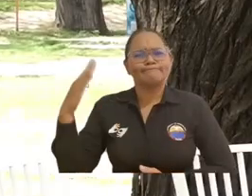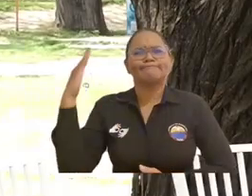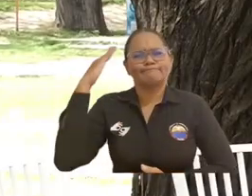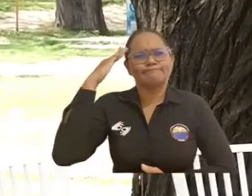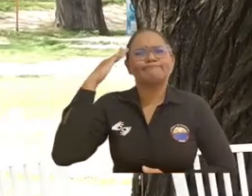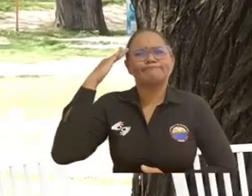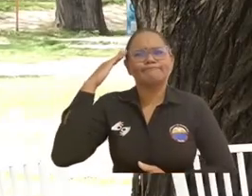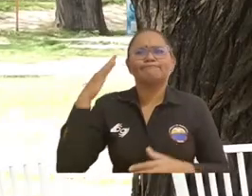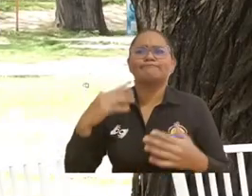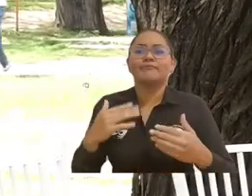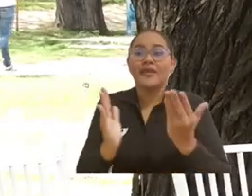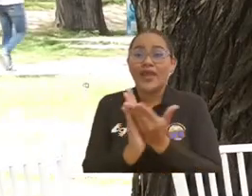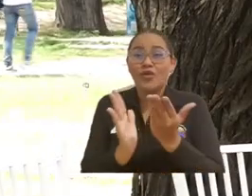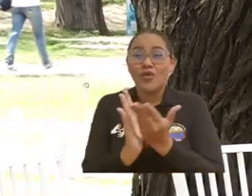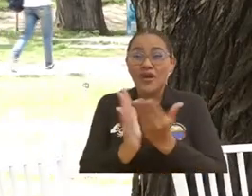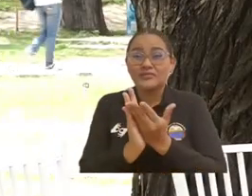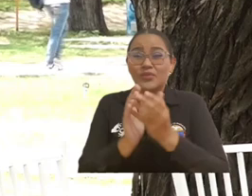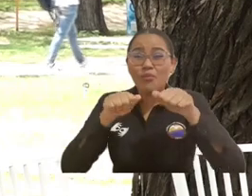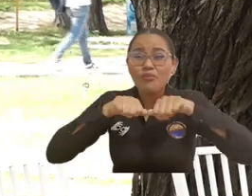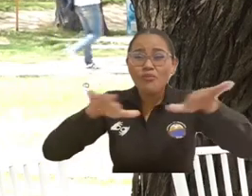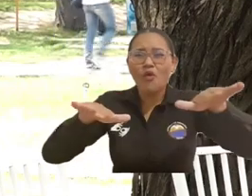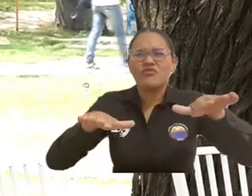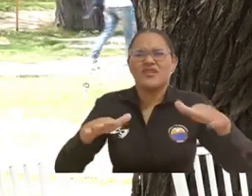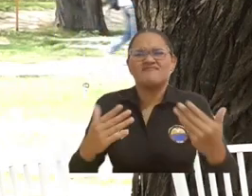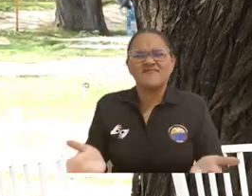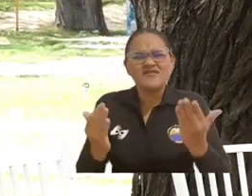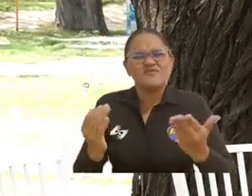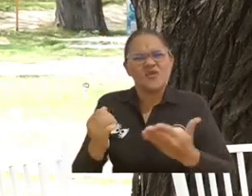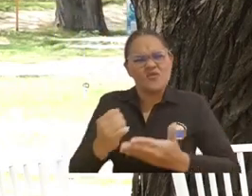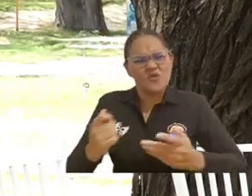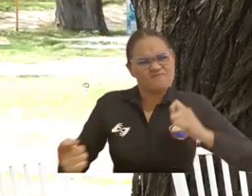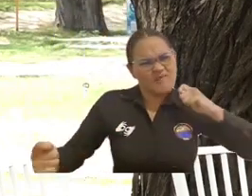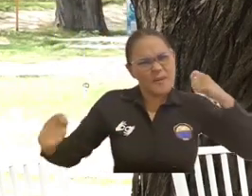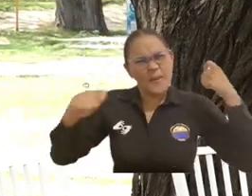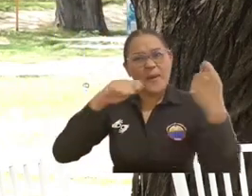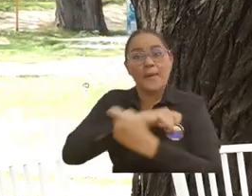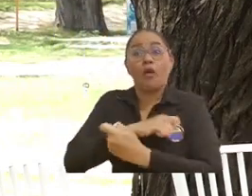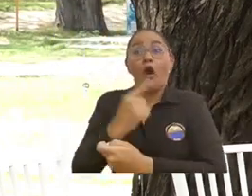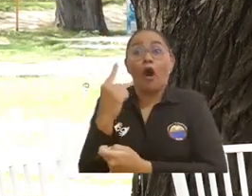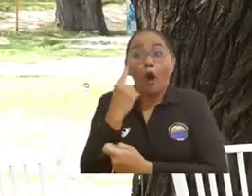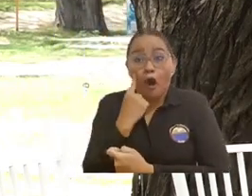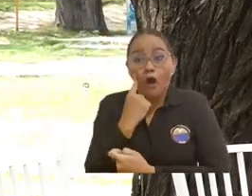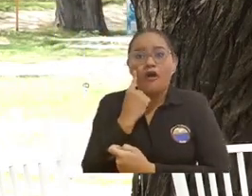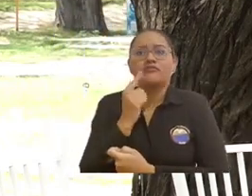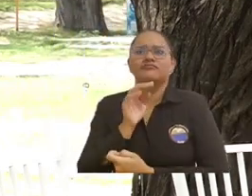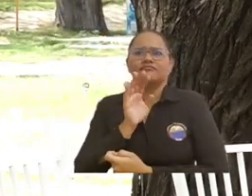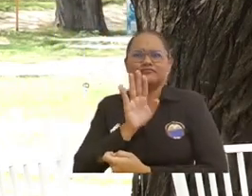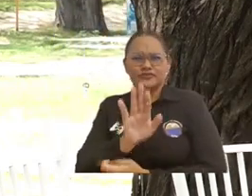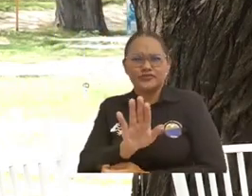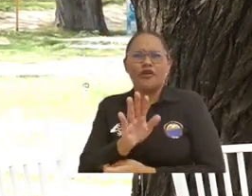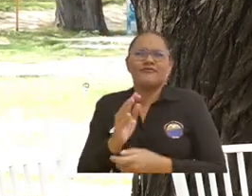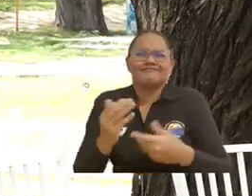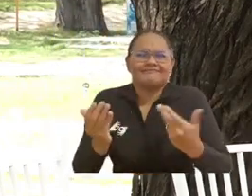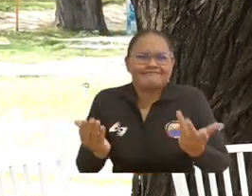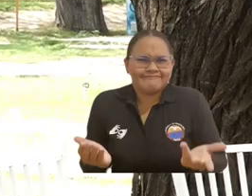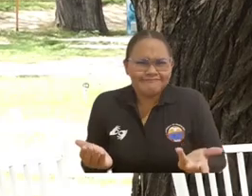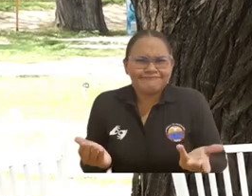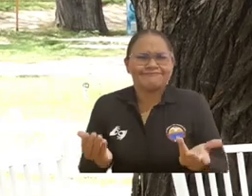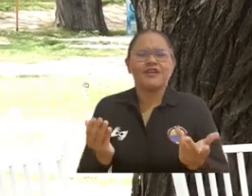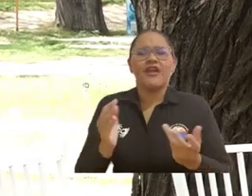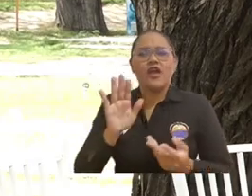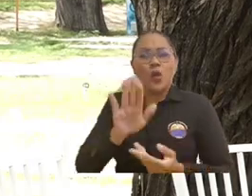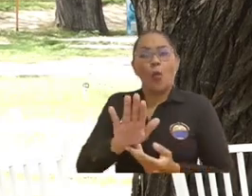Soy un convencido del poder transformador de la educación pública, pero defender la educación pública no significa nunca ponerla al servicio de la